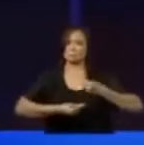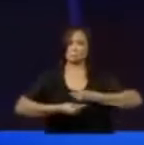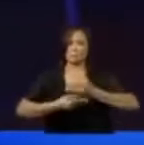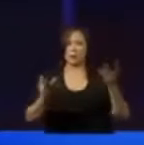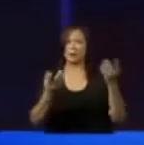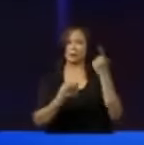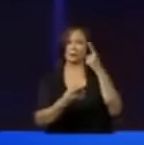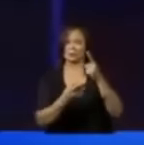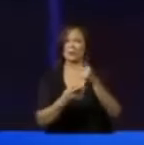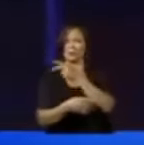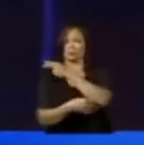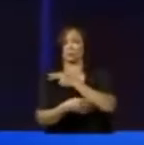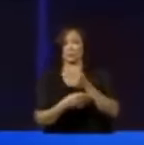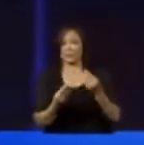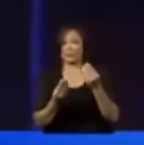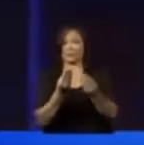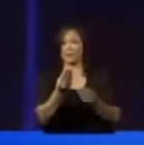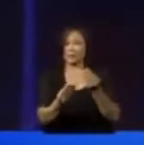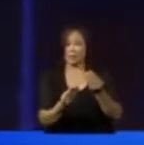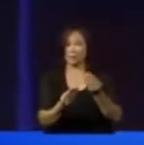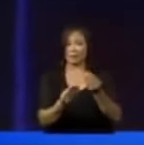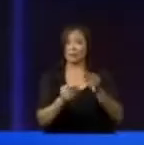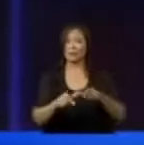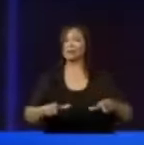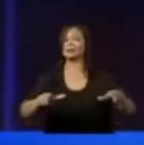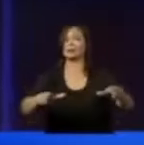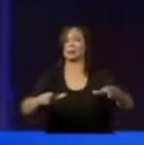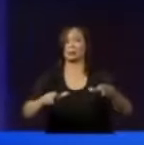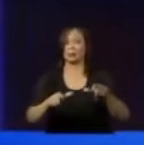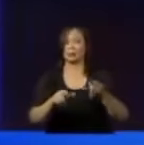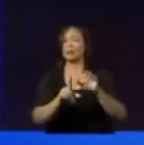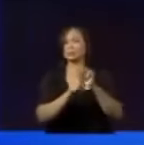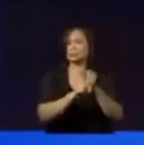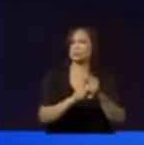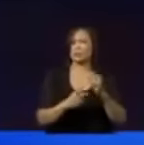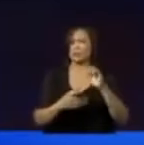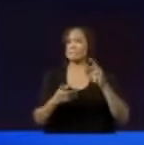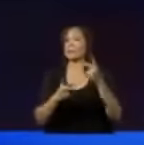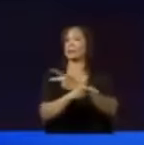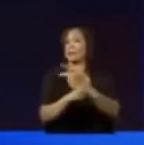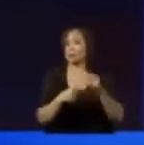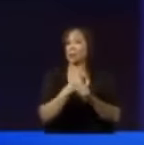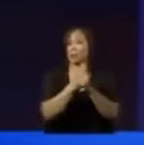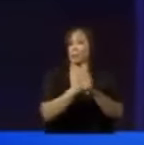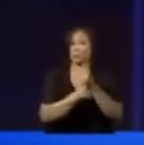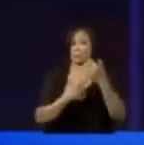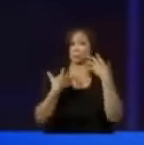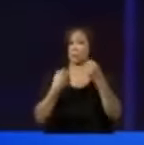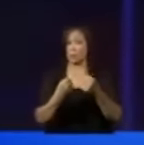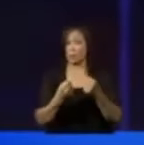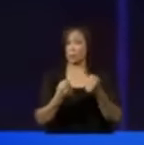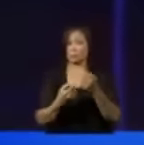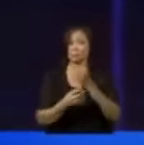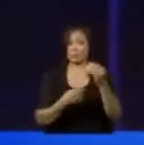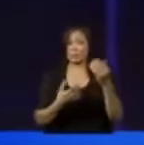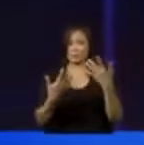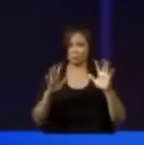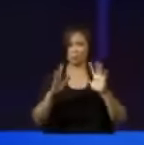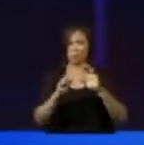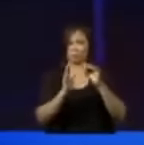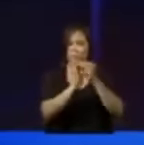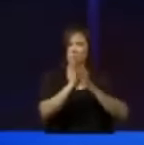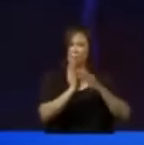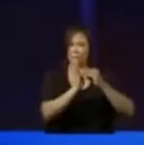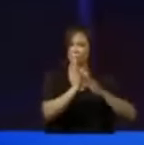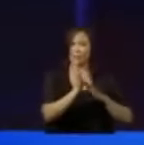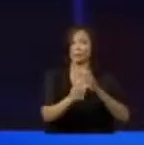través de la atención primaria que necesita en las áreas críticas, que se le está entregando y eso está en todas las atención primaria.